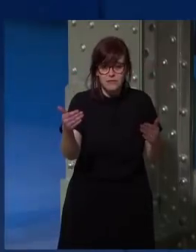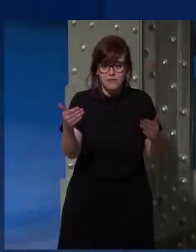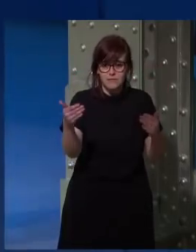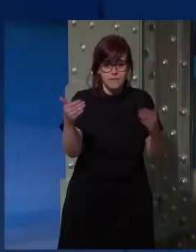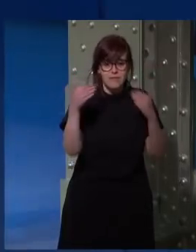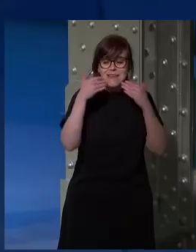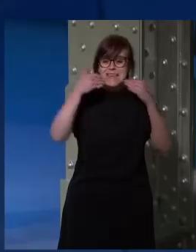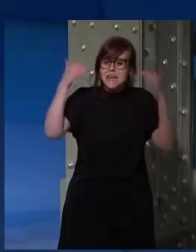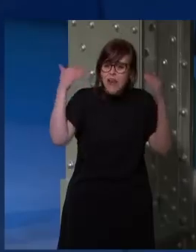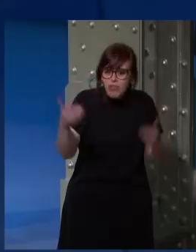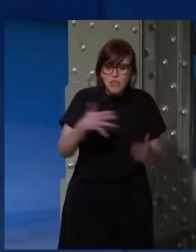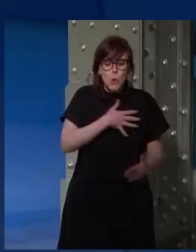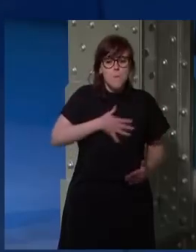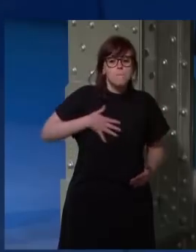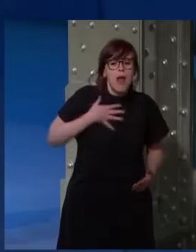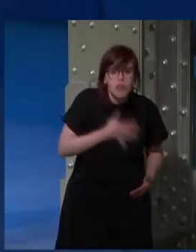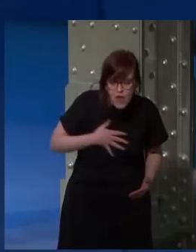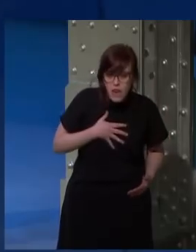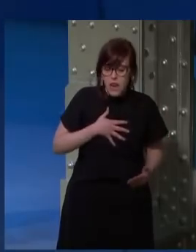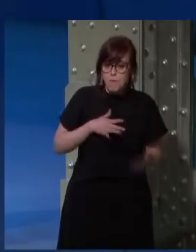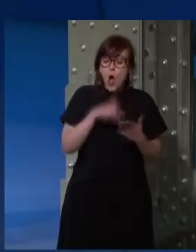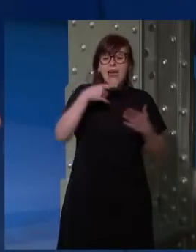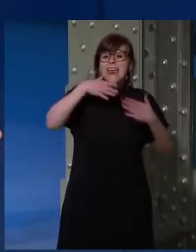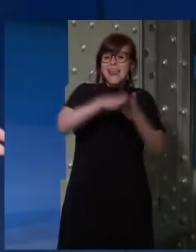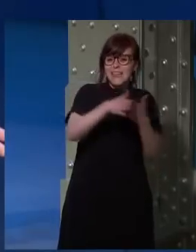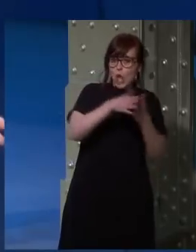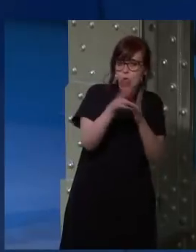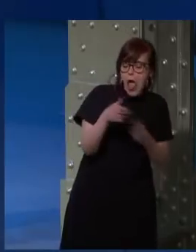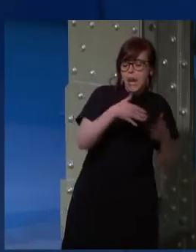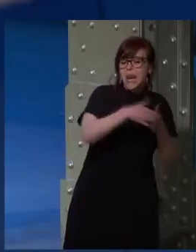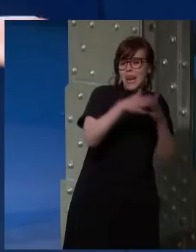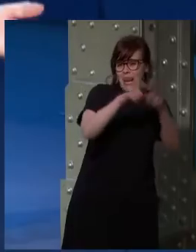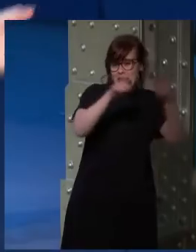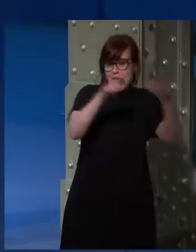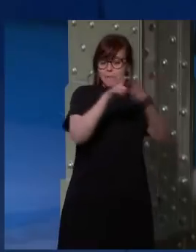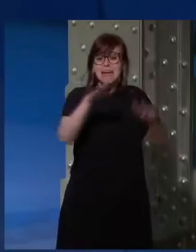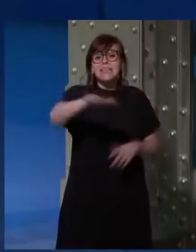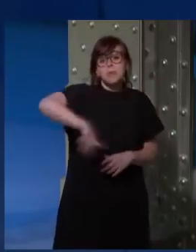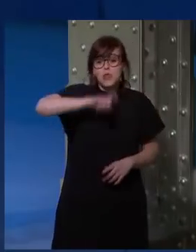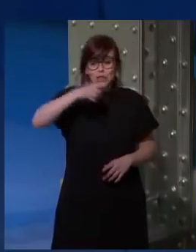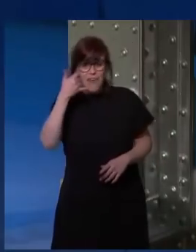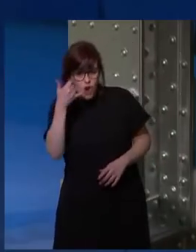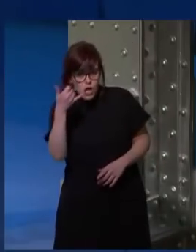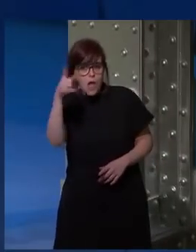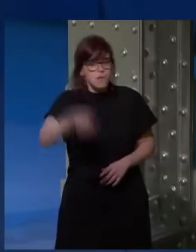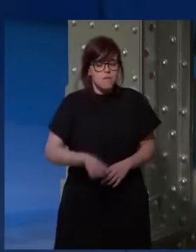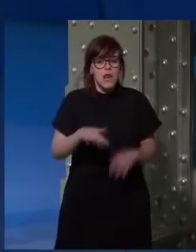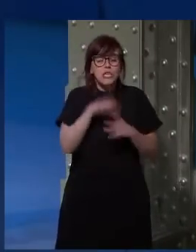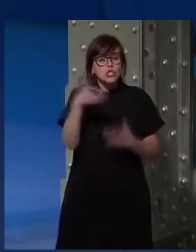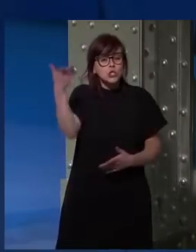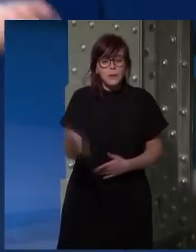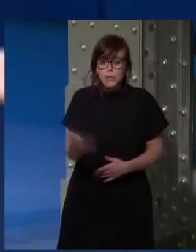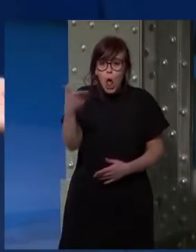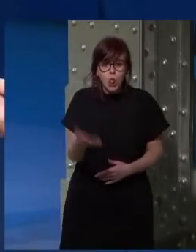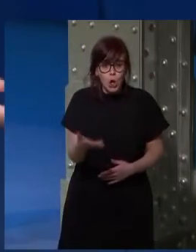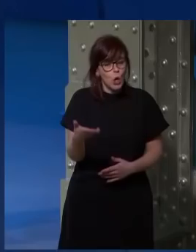a ti. Un placer. El libro, la editorial, porque evidentemente, pues sin la editorial tampoco, el espacio Telefónica, y sobre todo muchísimo,